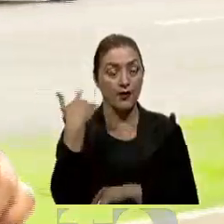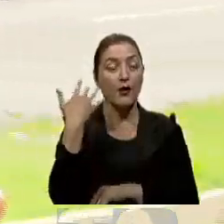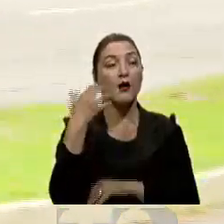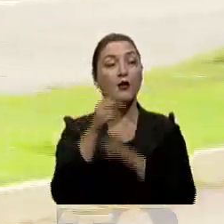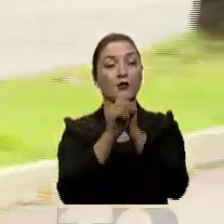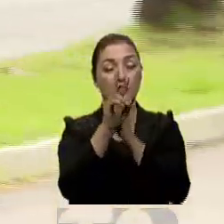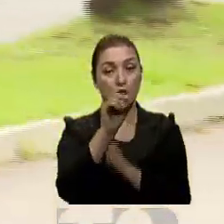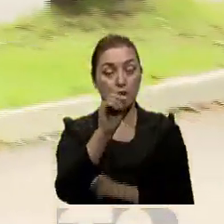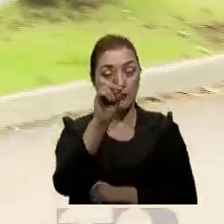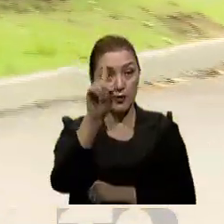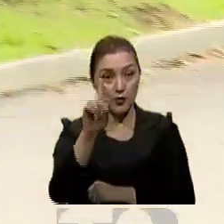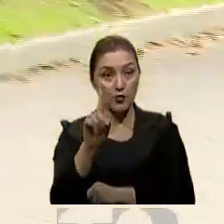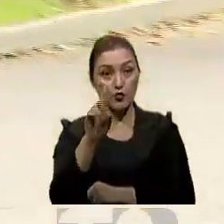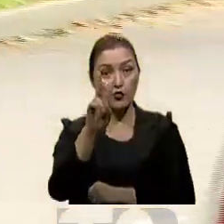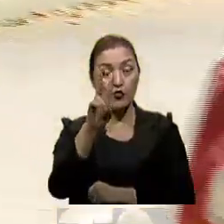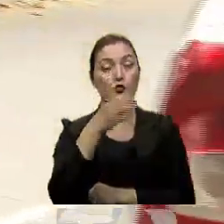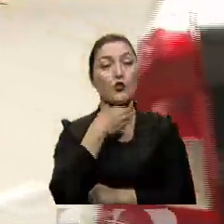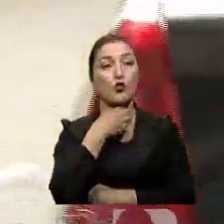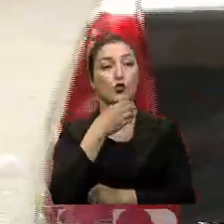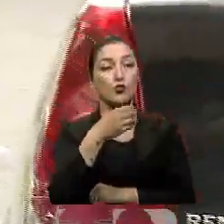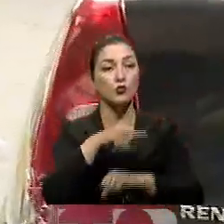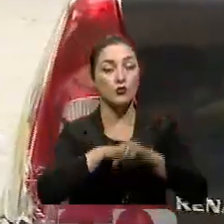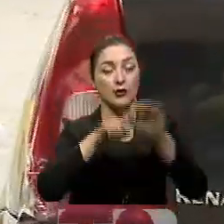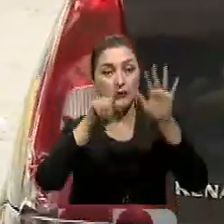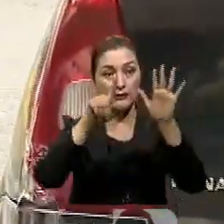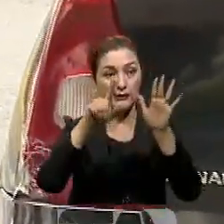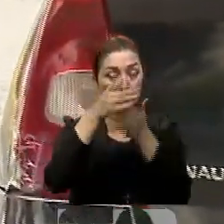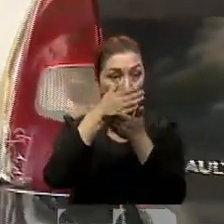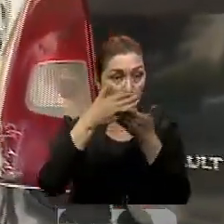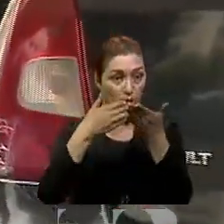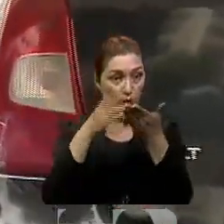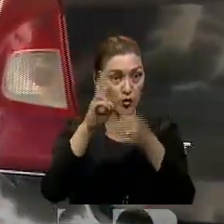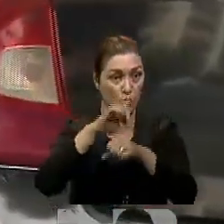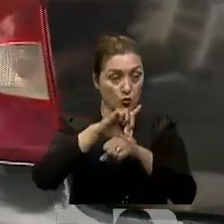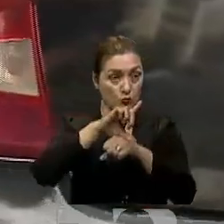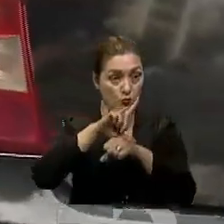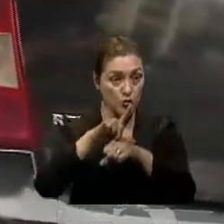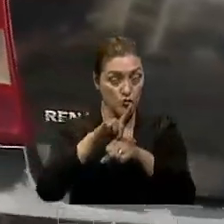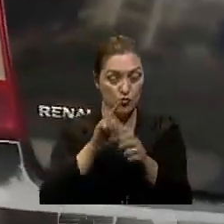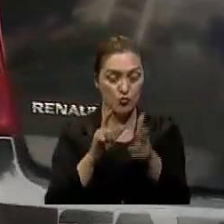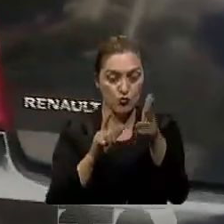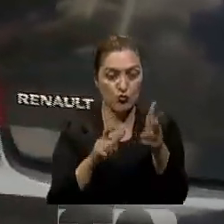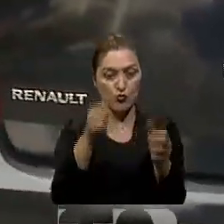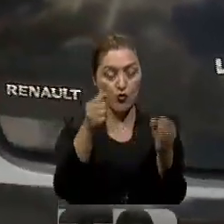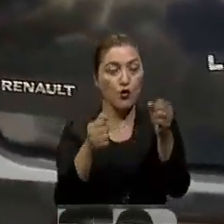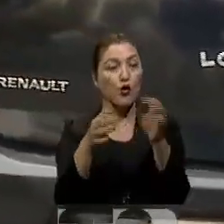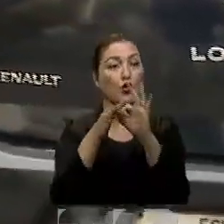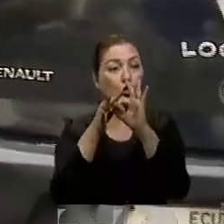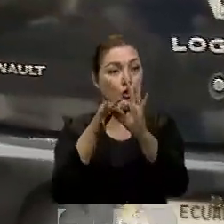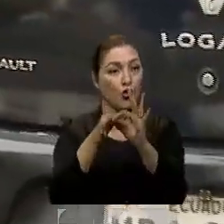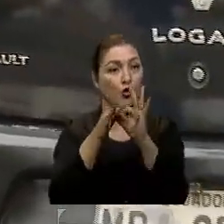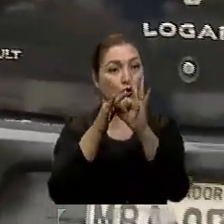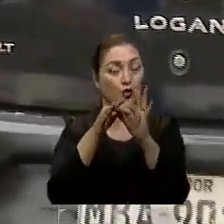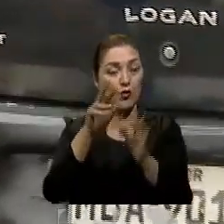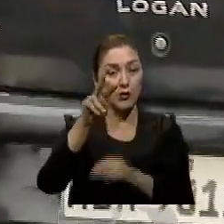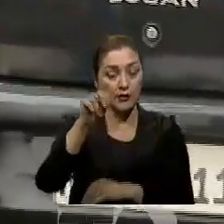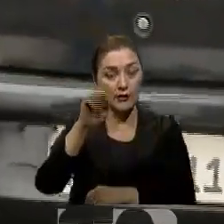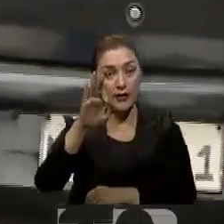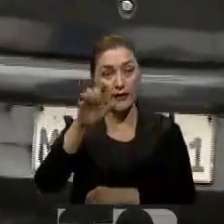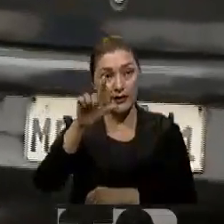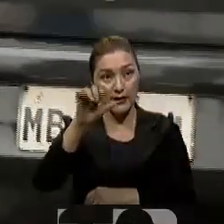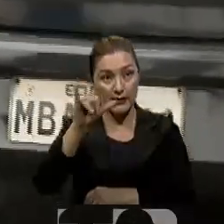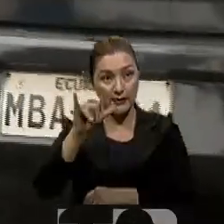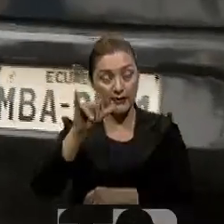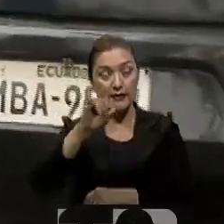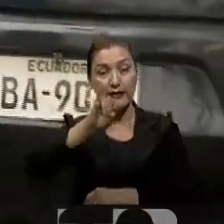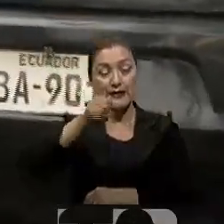del 2021, a las 18:30, en menos de 2 minutos fue sustraído el vehículo de nuestra compañera Natalie Jiménez.